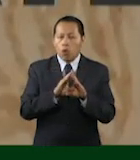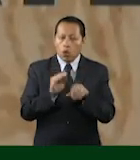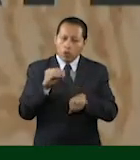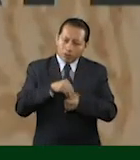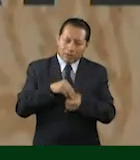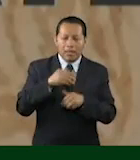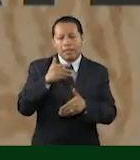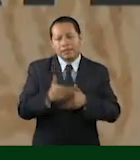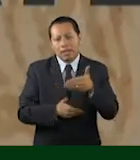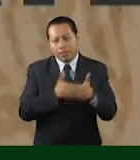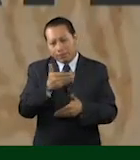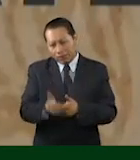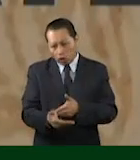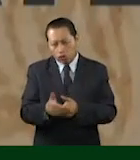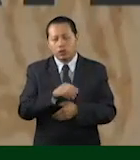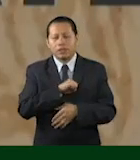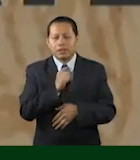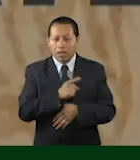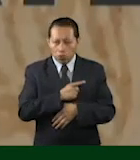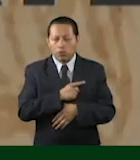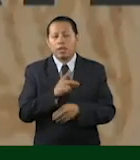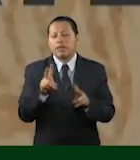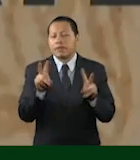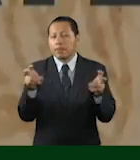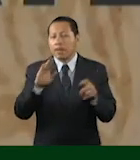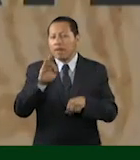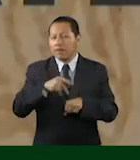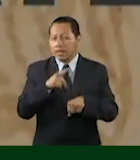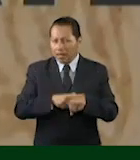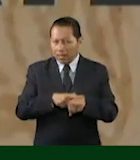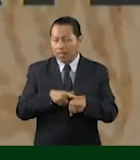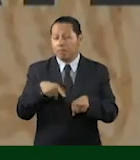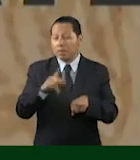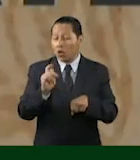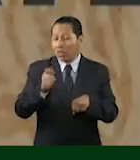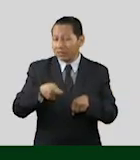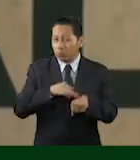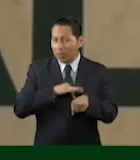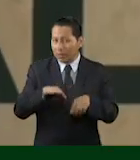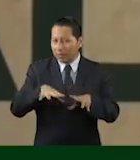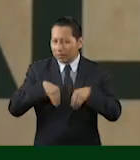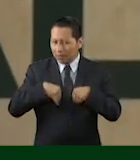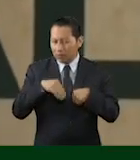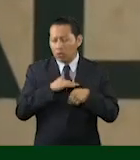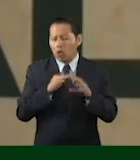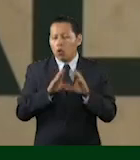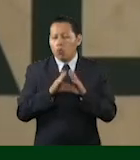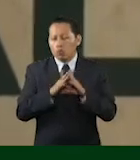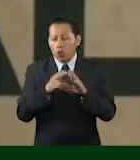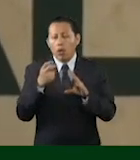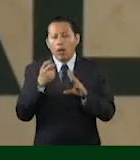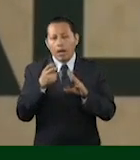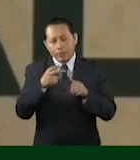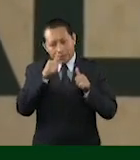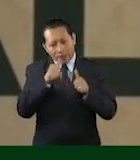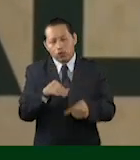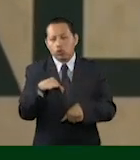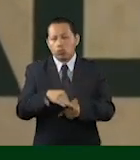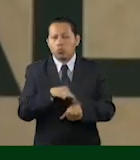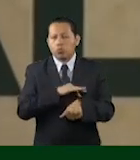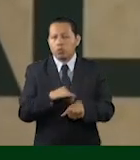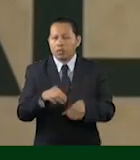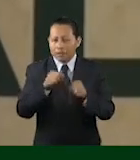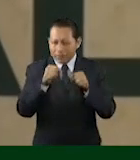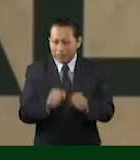los servicios de salud en el ámbito federal, pero que se asuma que esta atención médica pueda